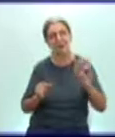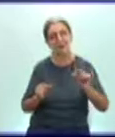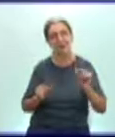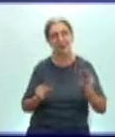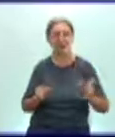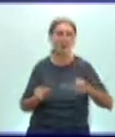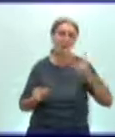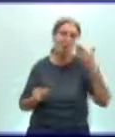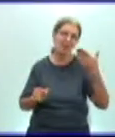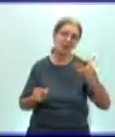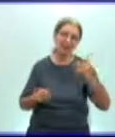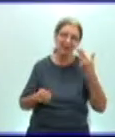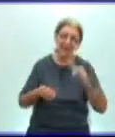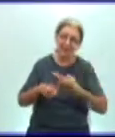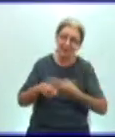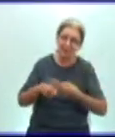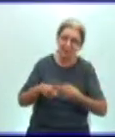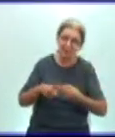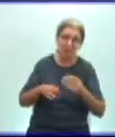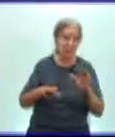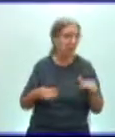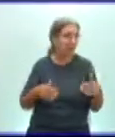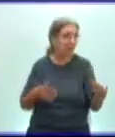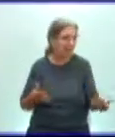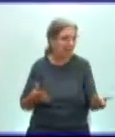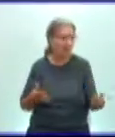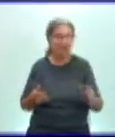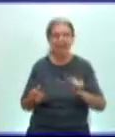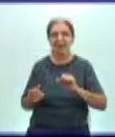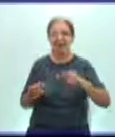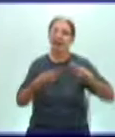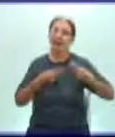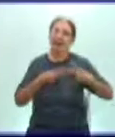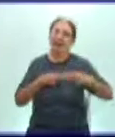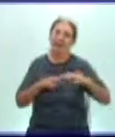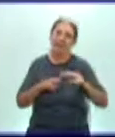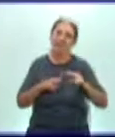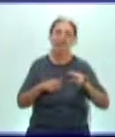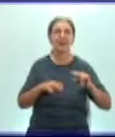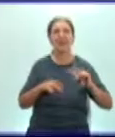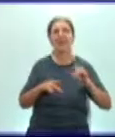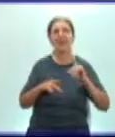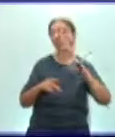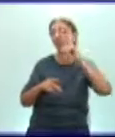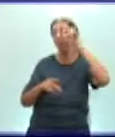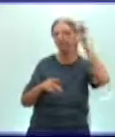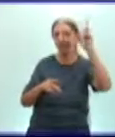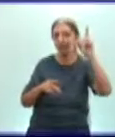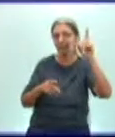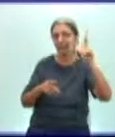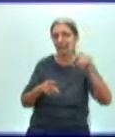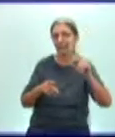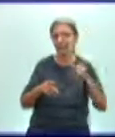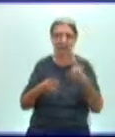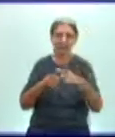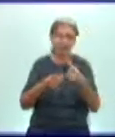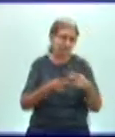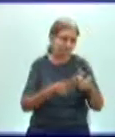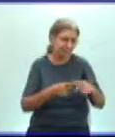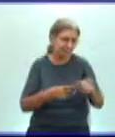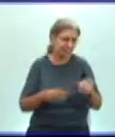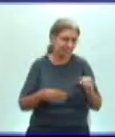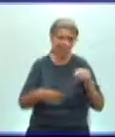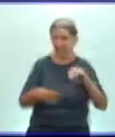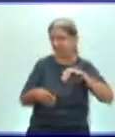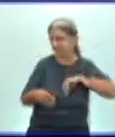historias sobre los héroes, sobre los dioses, sobre todo aquello que afectaba a la comunidad. Por tanto, es